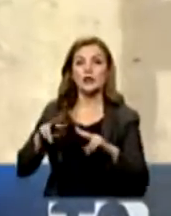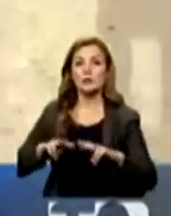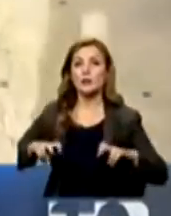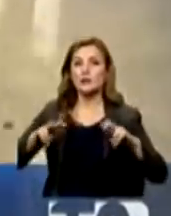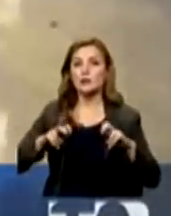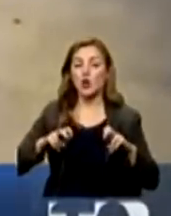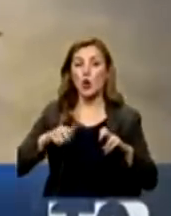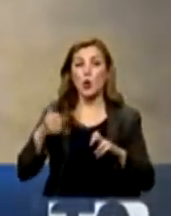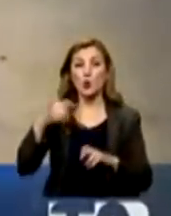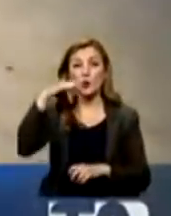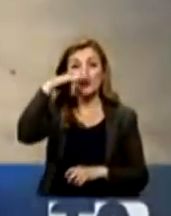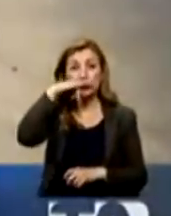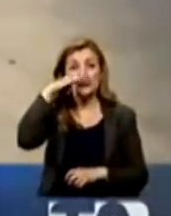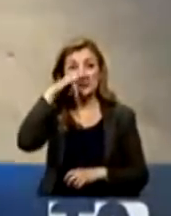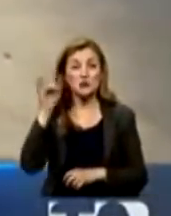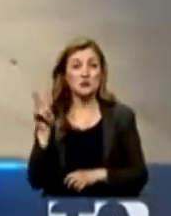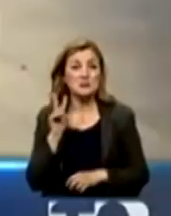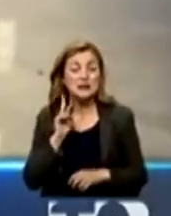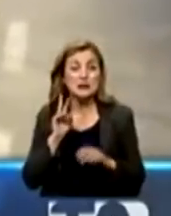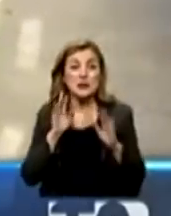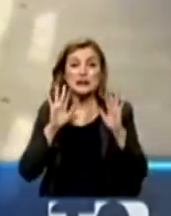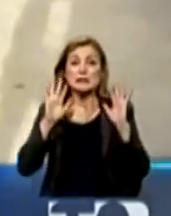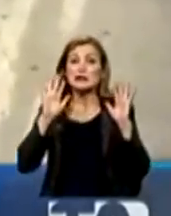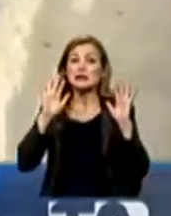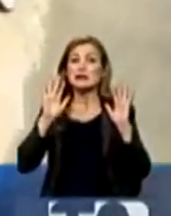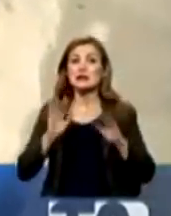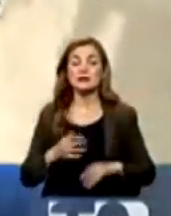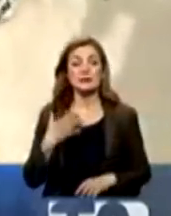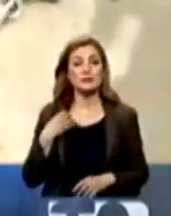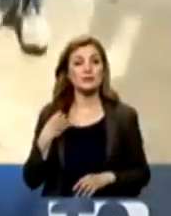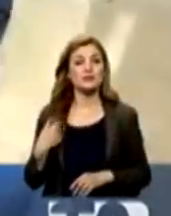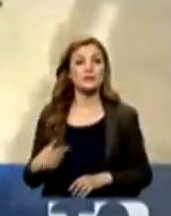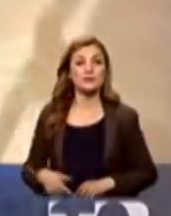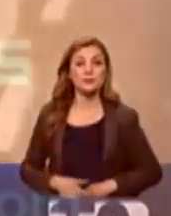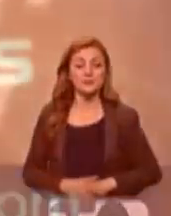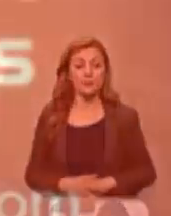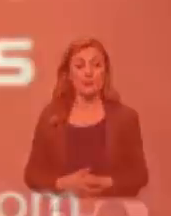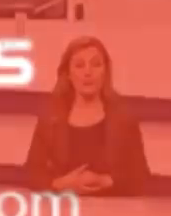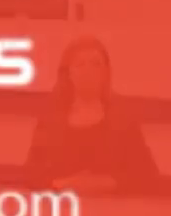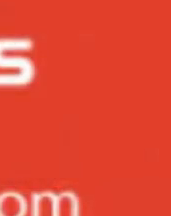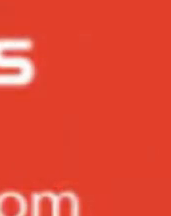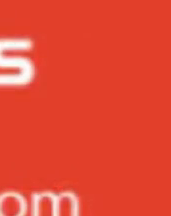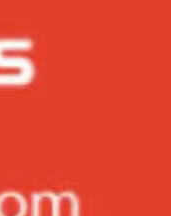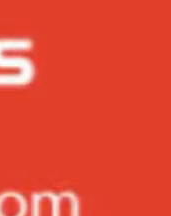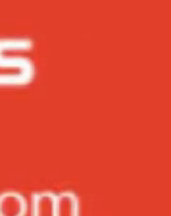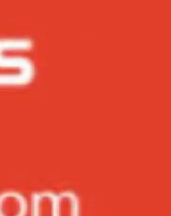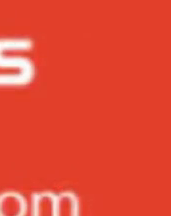otras personas han sido víctimas del sospechoso. Nelson Carrera, 24 horas.